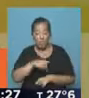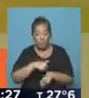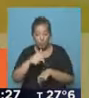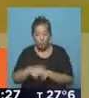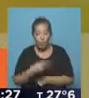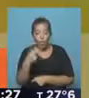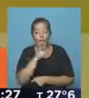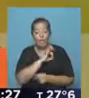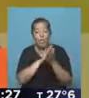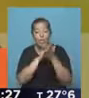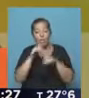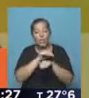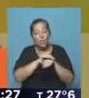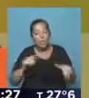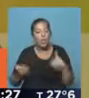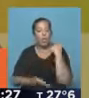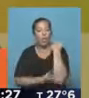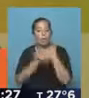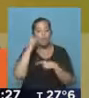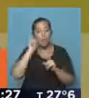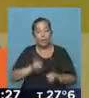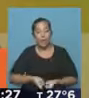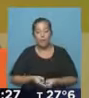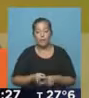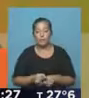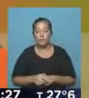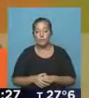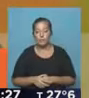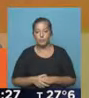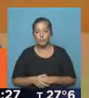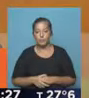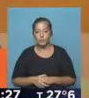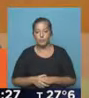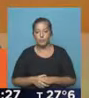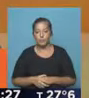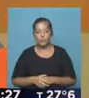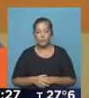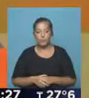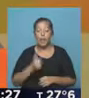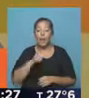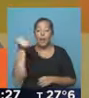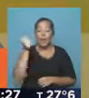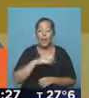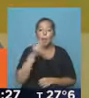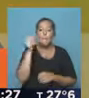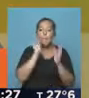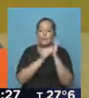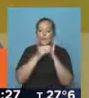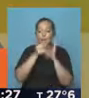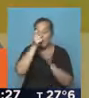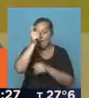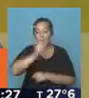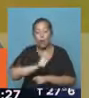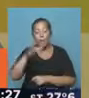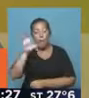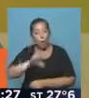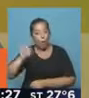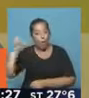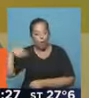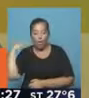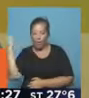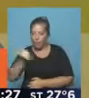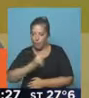de estancamiento económico y sobre todo bueno en esto incluido ha influido la caída del precio del petróleo que evidentemente para ecuador es muy